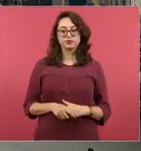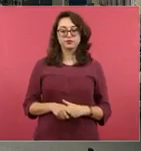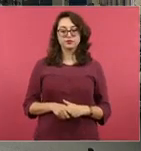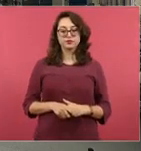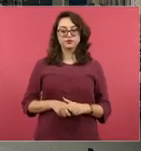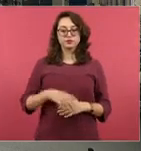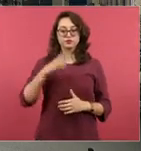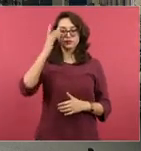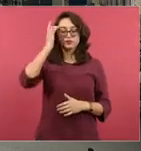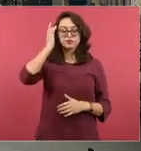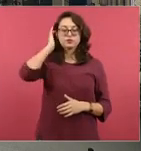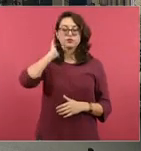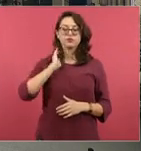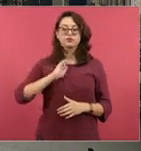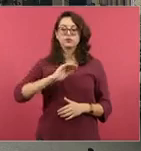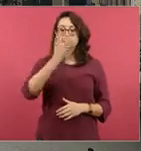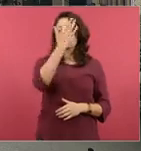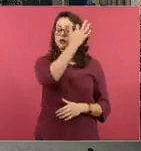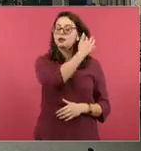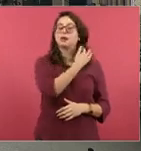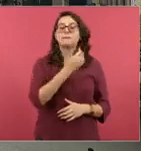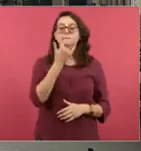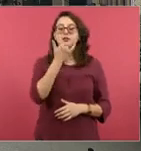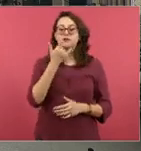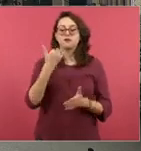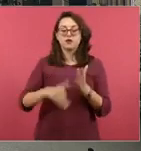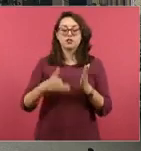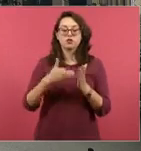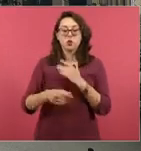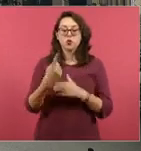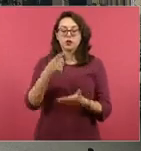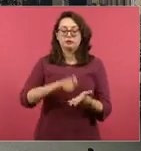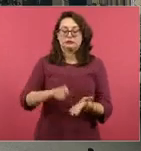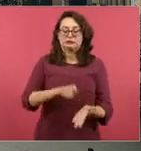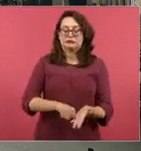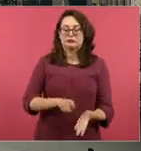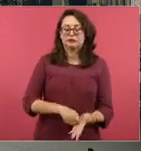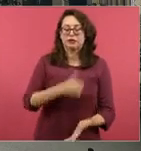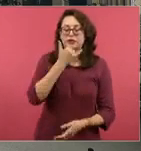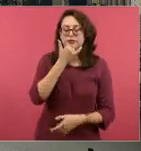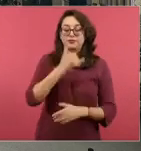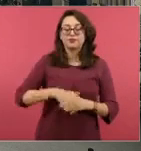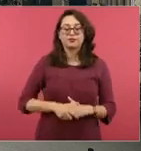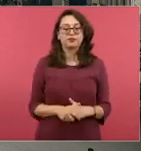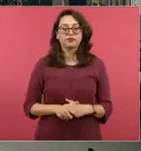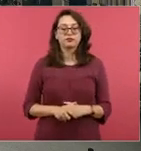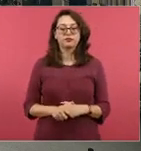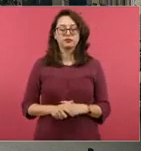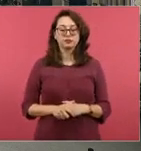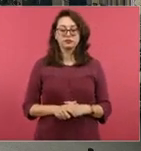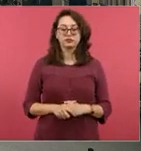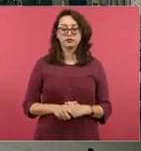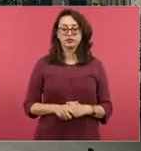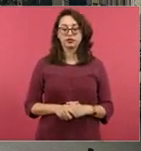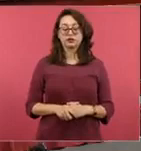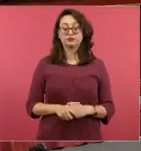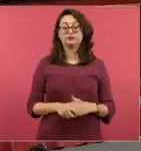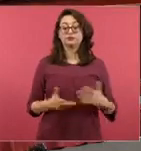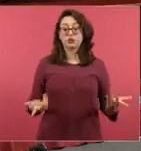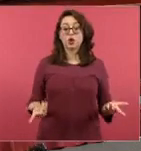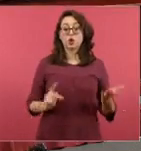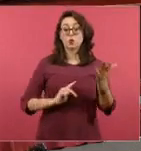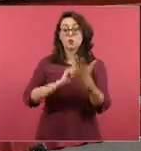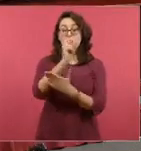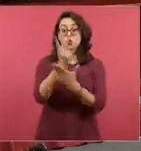una, no la anoté por estar distraída, pero a ver si las puedo contestar. En el caso de los programas